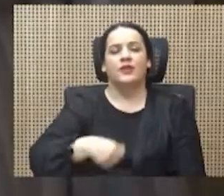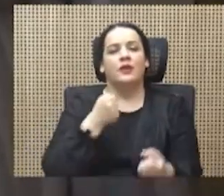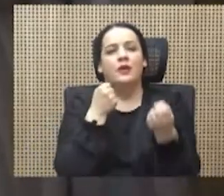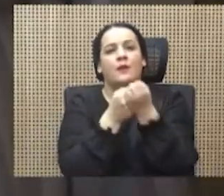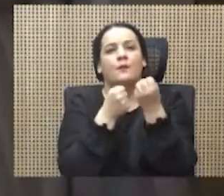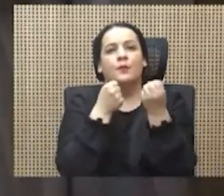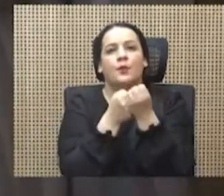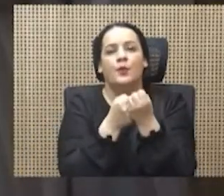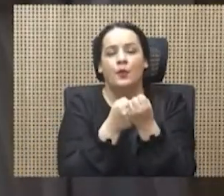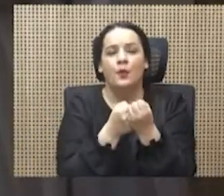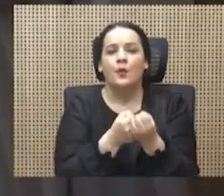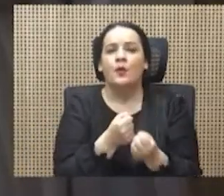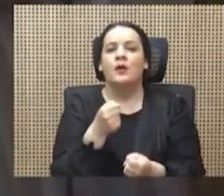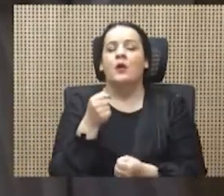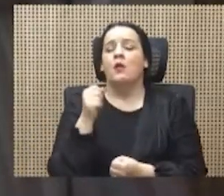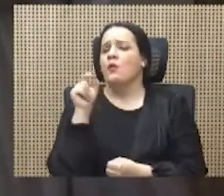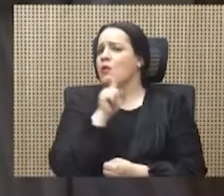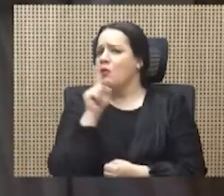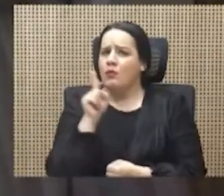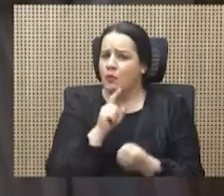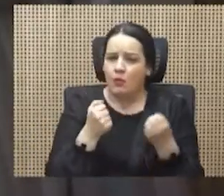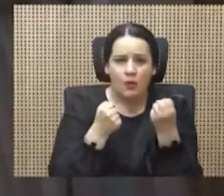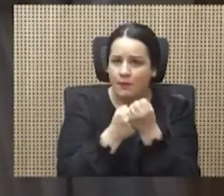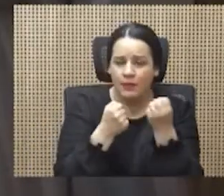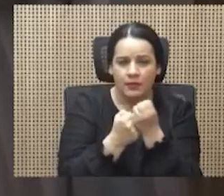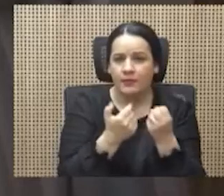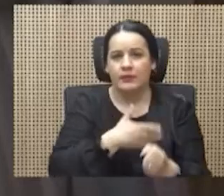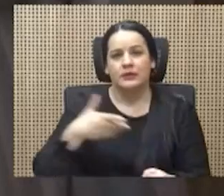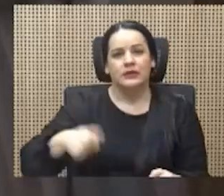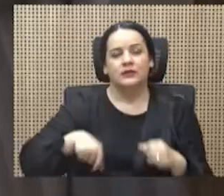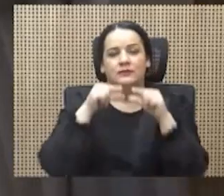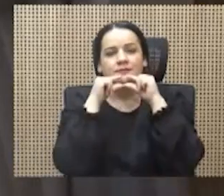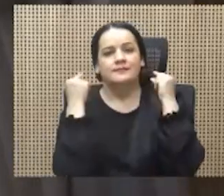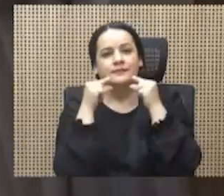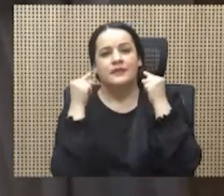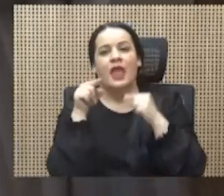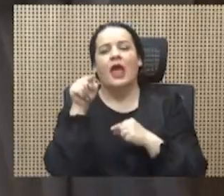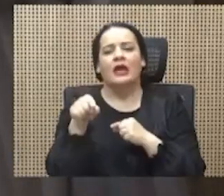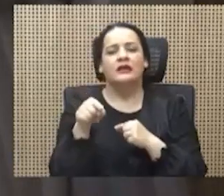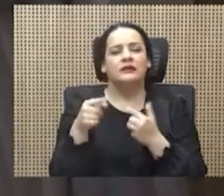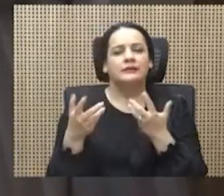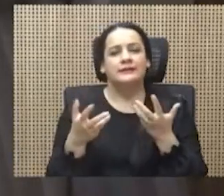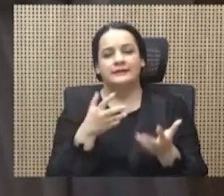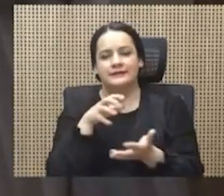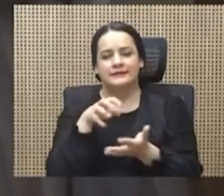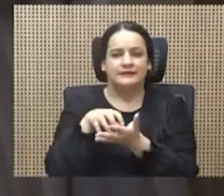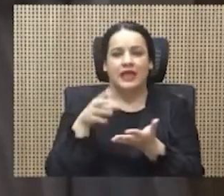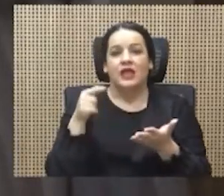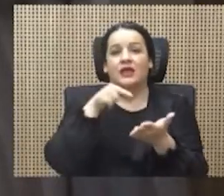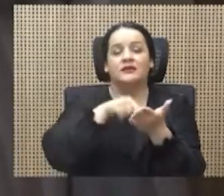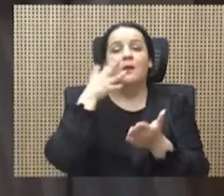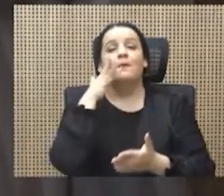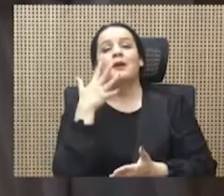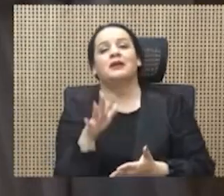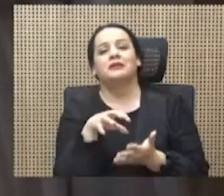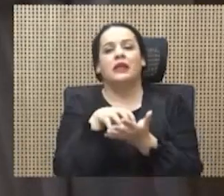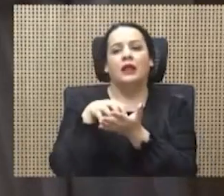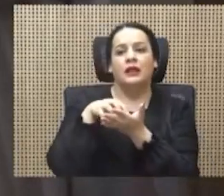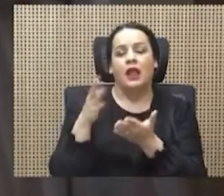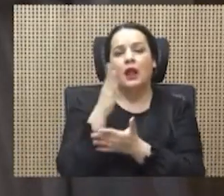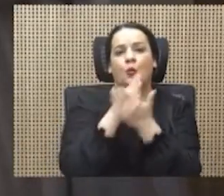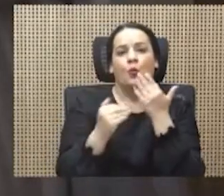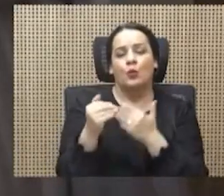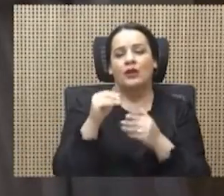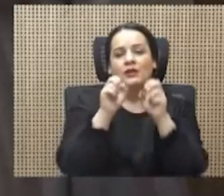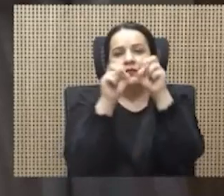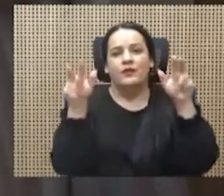apoyar o no apoyar al presidente Rodrigo Chávez, ahí el dilema. Al menos ese parece ser el dilema en algunas redes